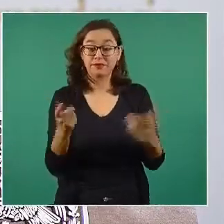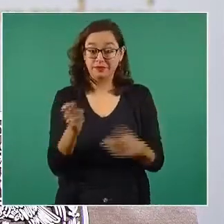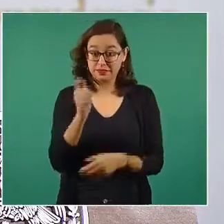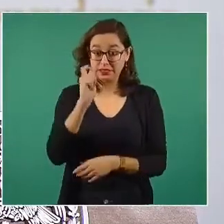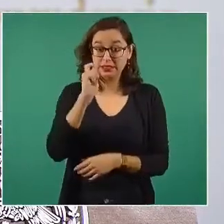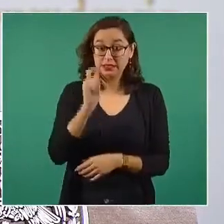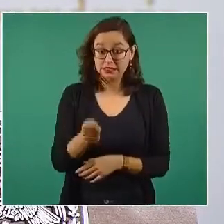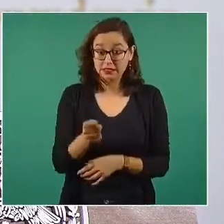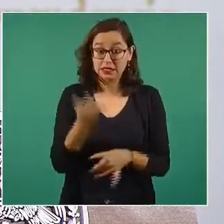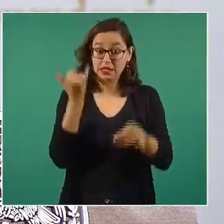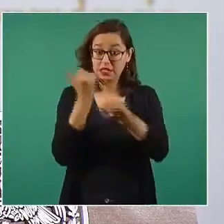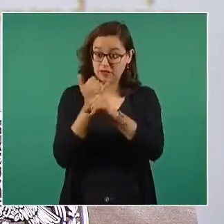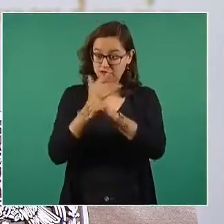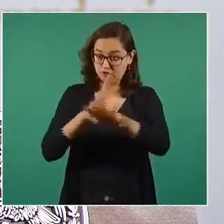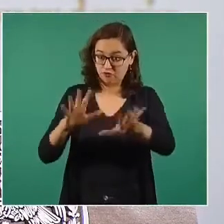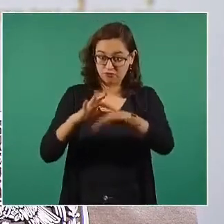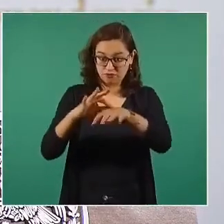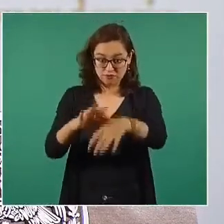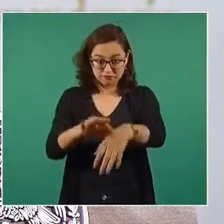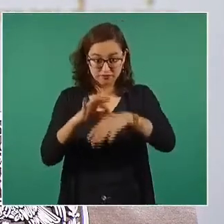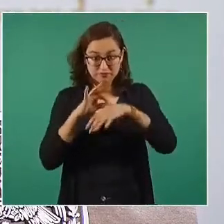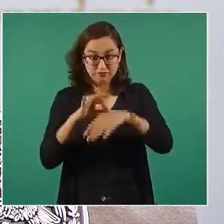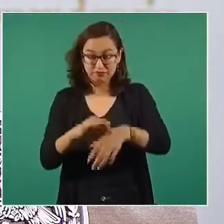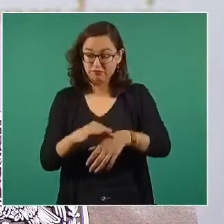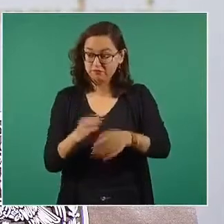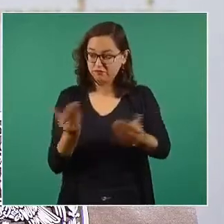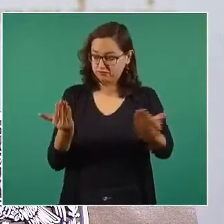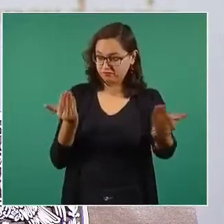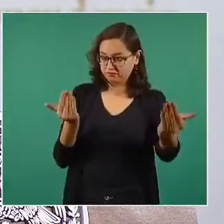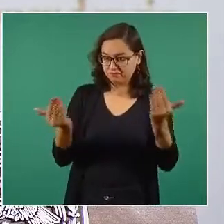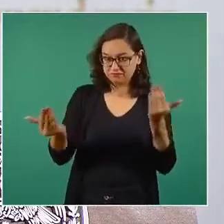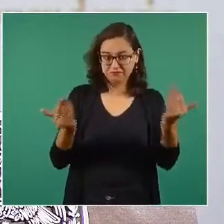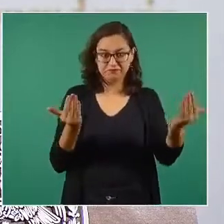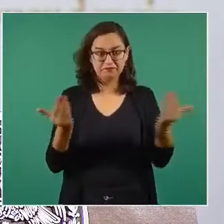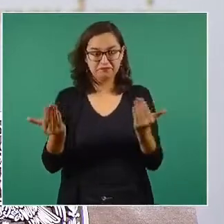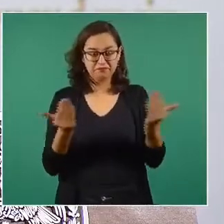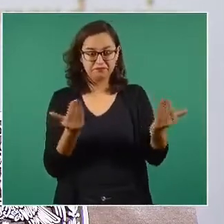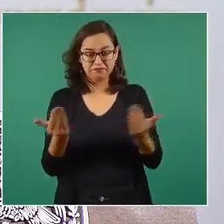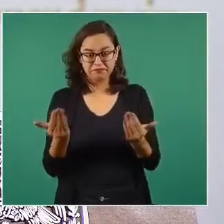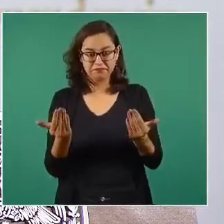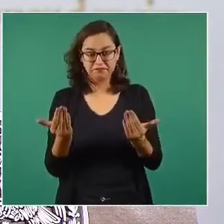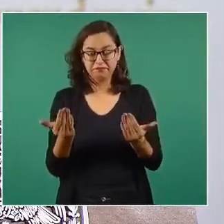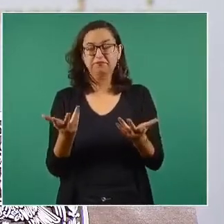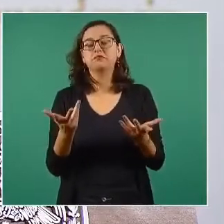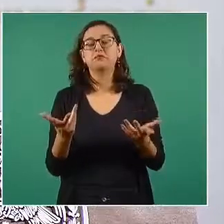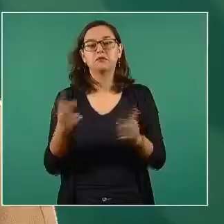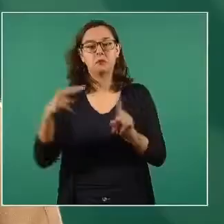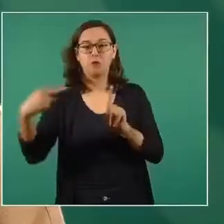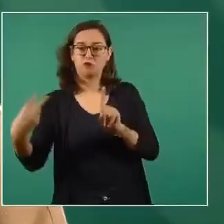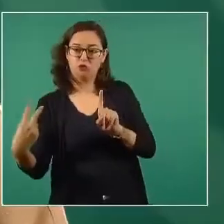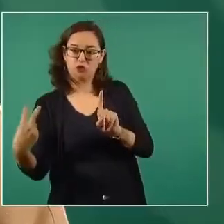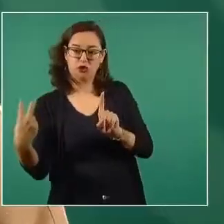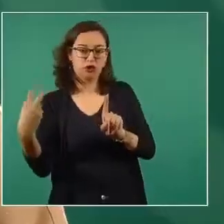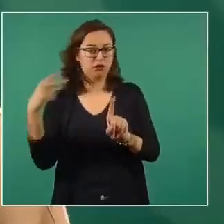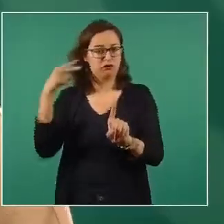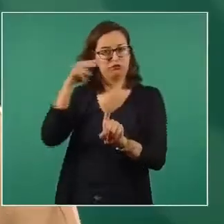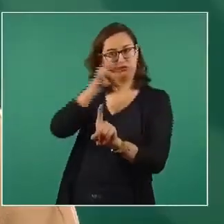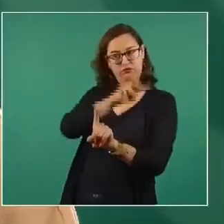el dato duro y el contraste de las versiones que se dan de un mismo acontecimiento. En